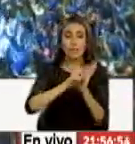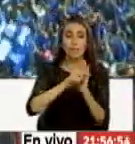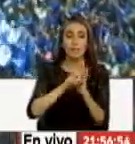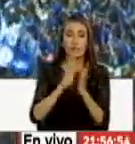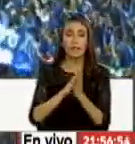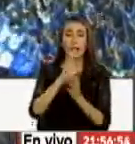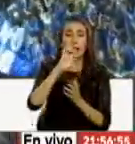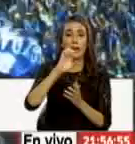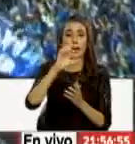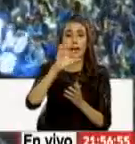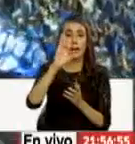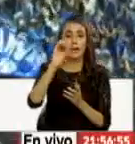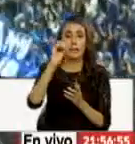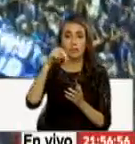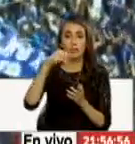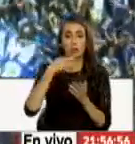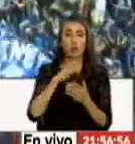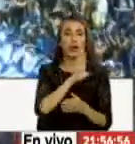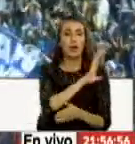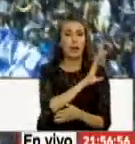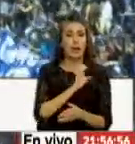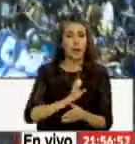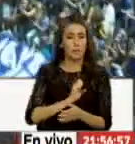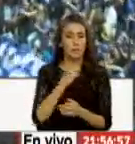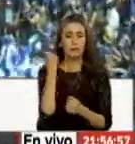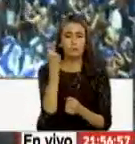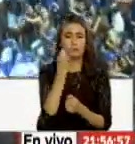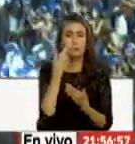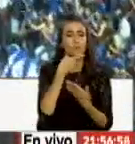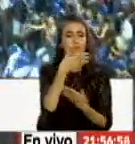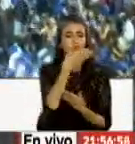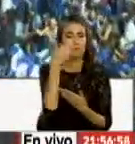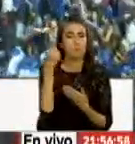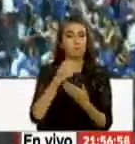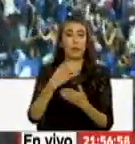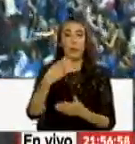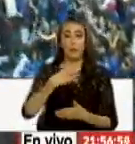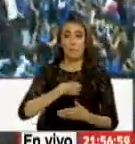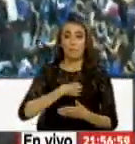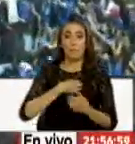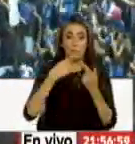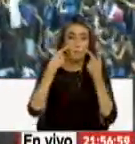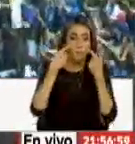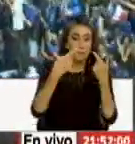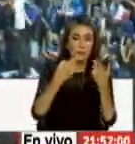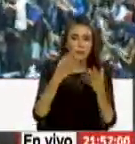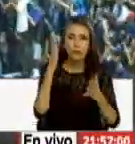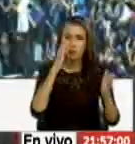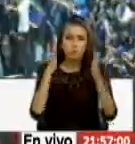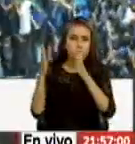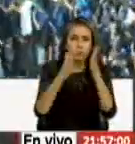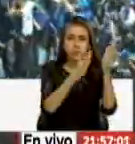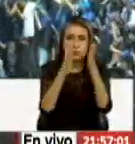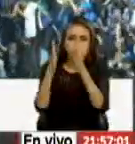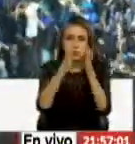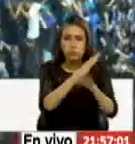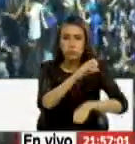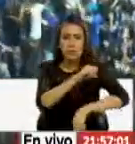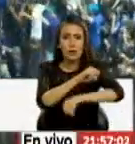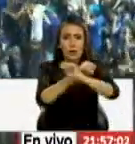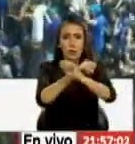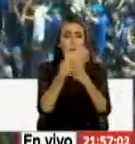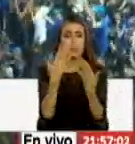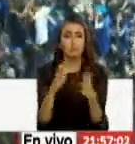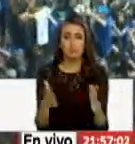Preciado. Emelec lo ganó, creo yo, con contundencia, creo que fue mejor en la cancha. Barcelona nunca le encontró la manera, los caminos para poder hacerle daño al